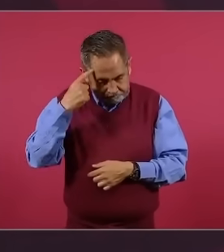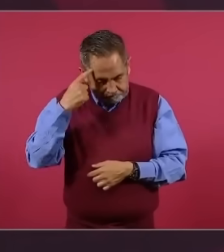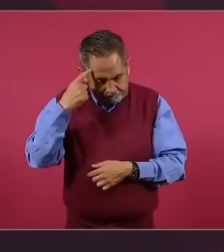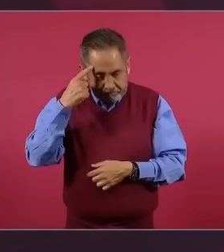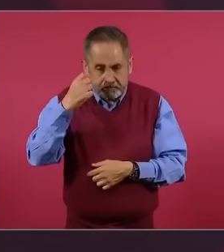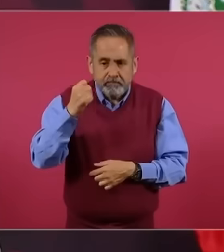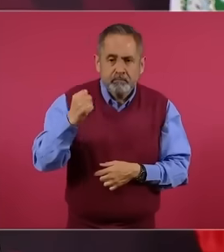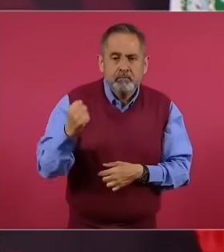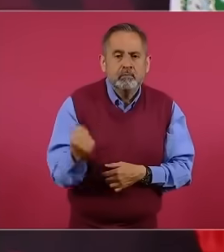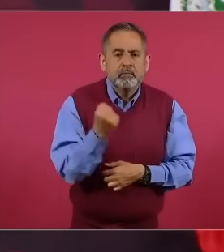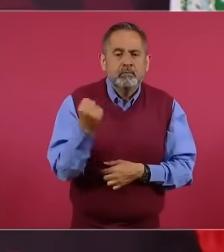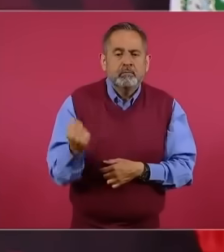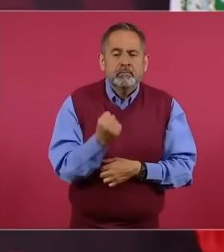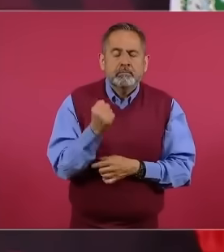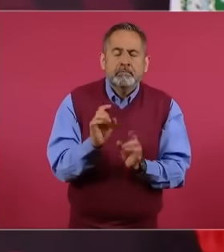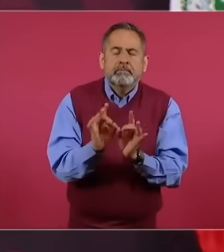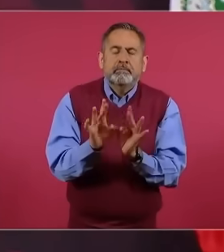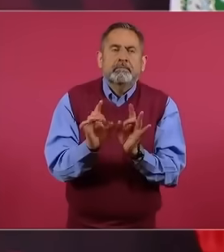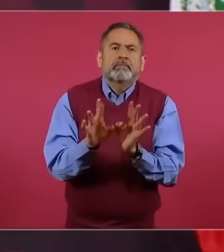suerte,